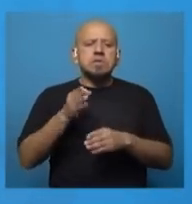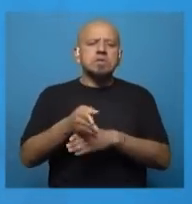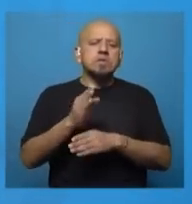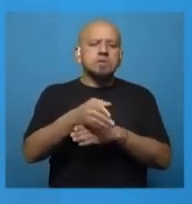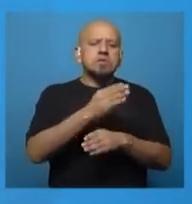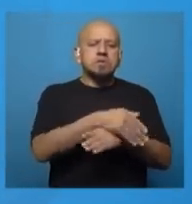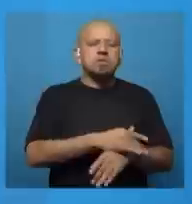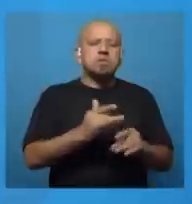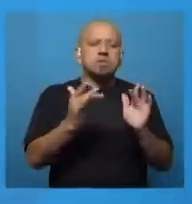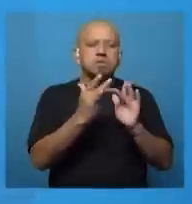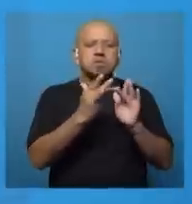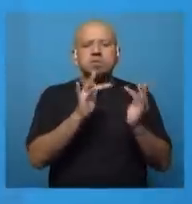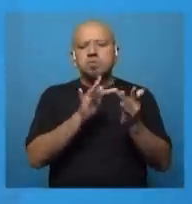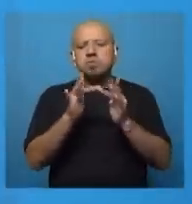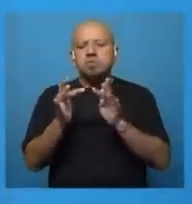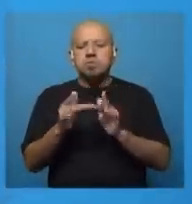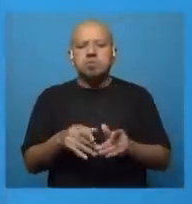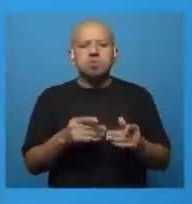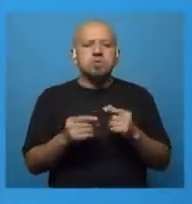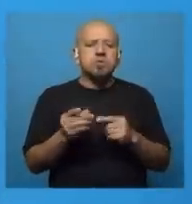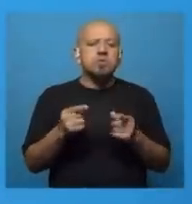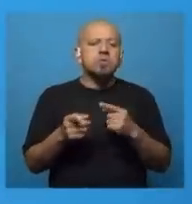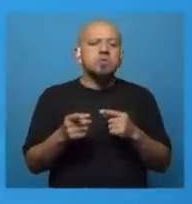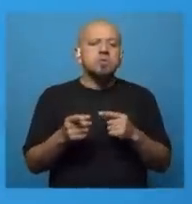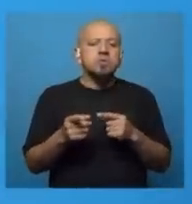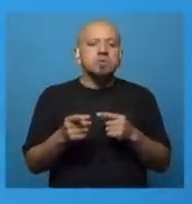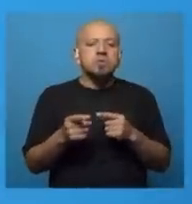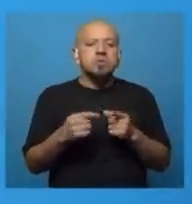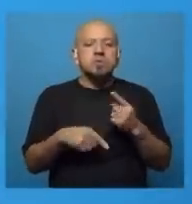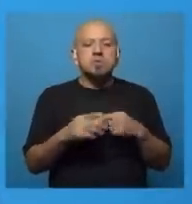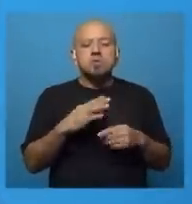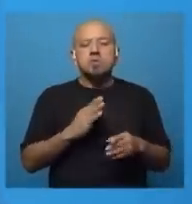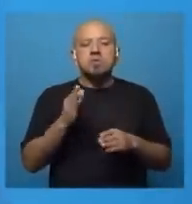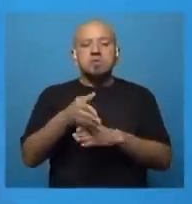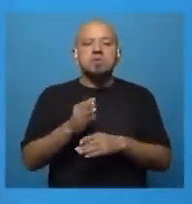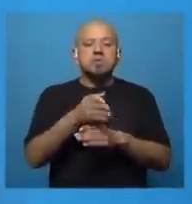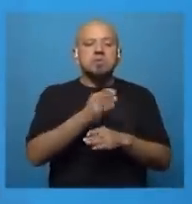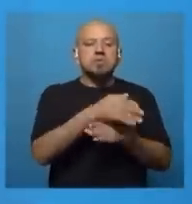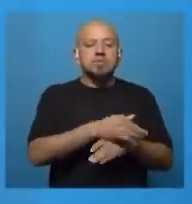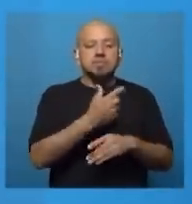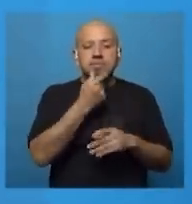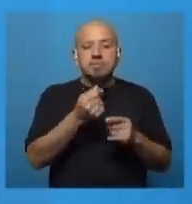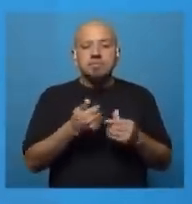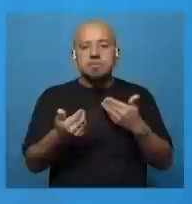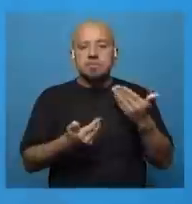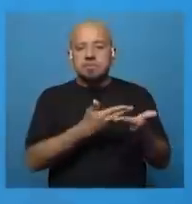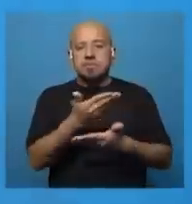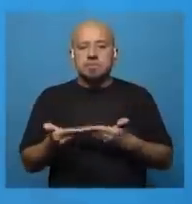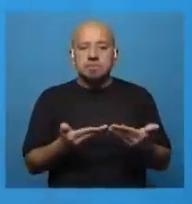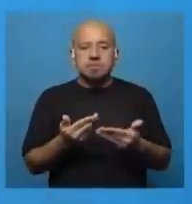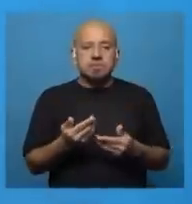vínculos contactos en todos los organismos del Estado verdad se accede a esa facilidad para el tráfico de influencias